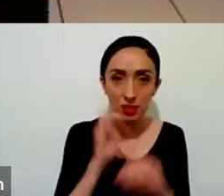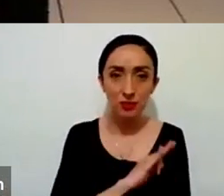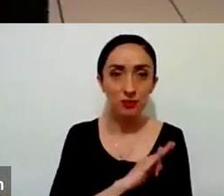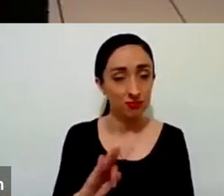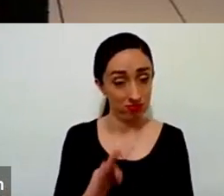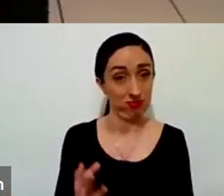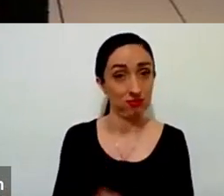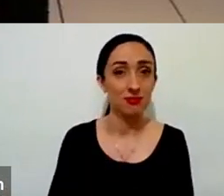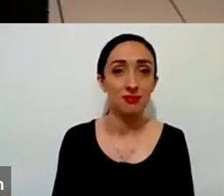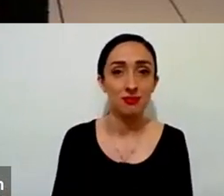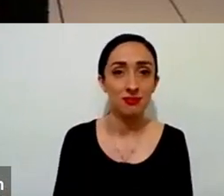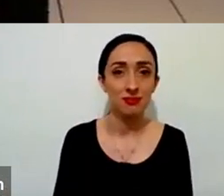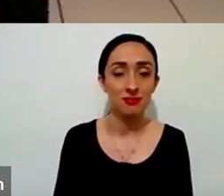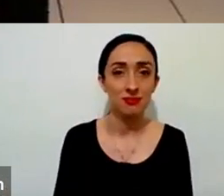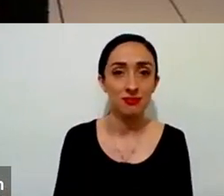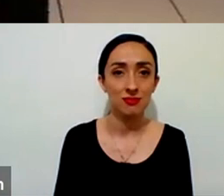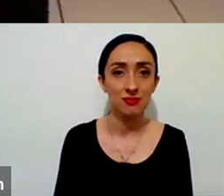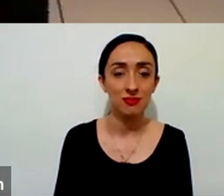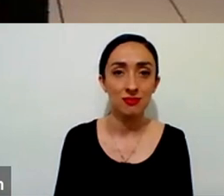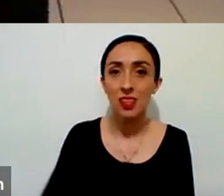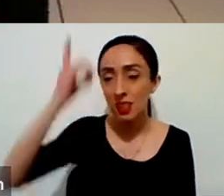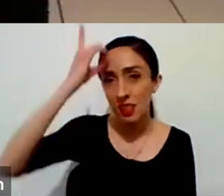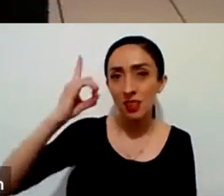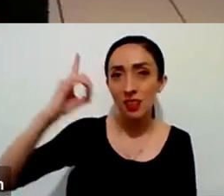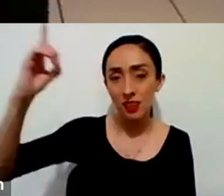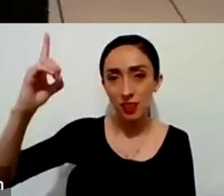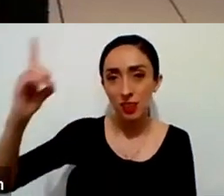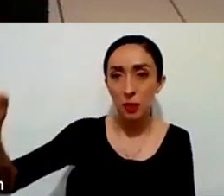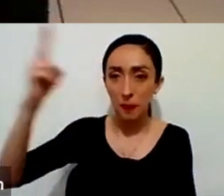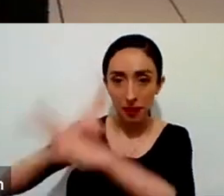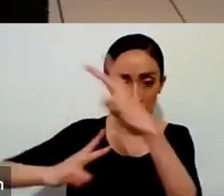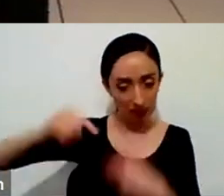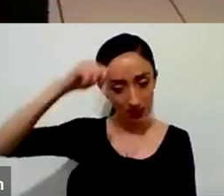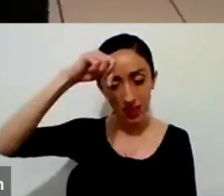Dios llega a nuestro contexto.